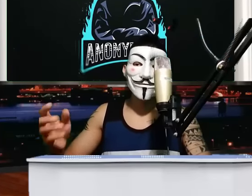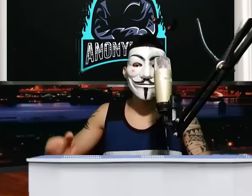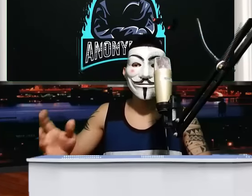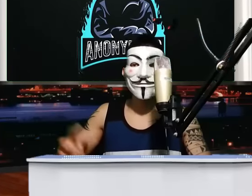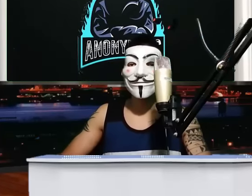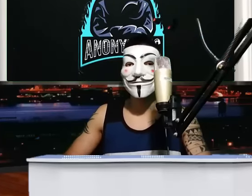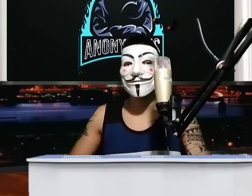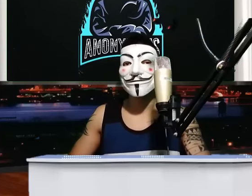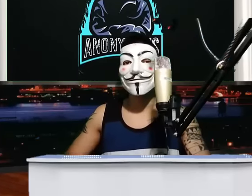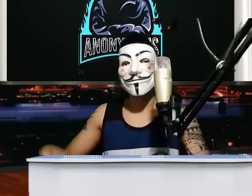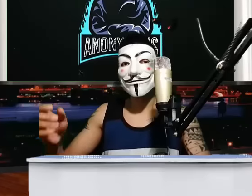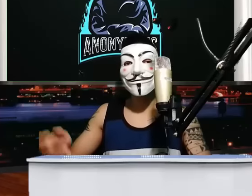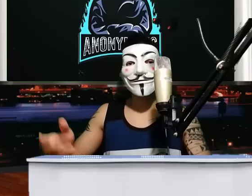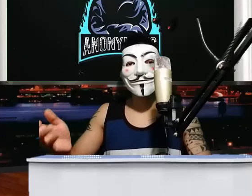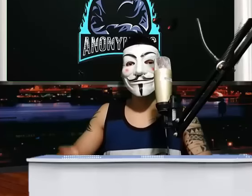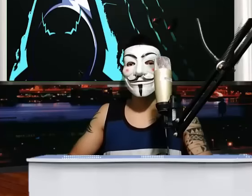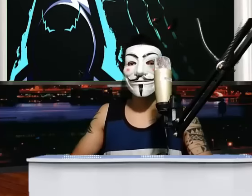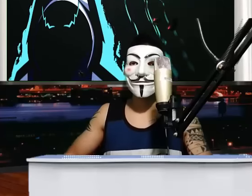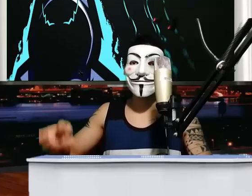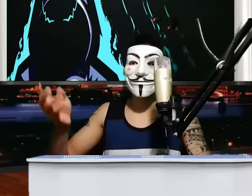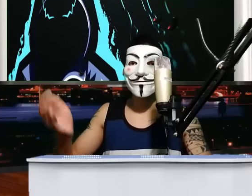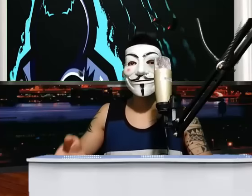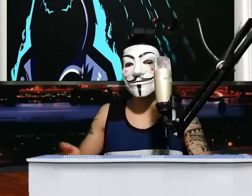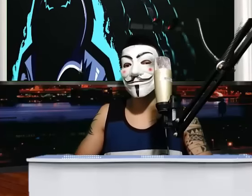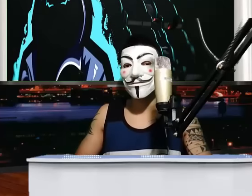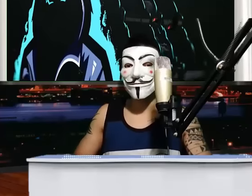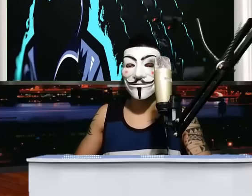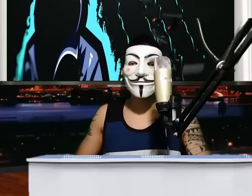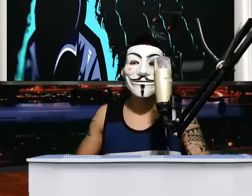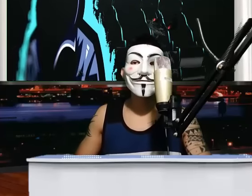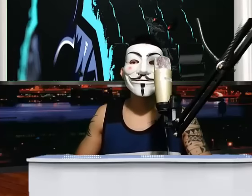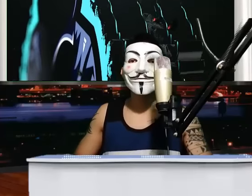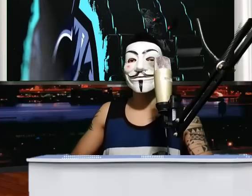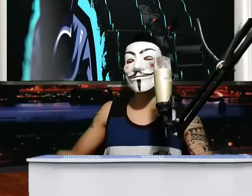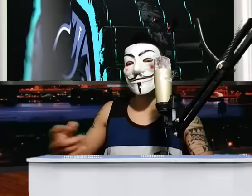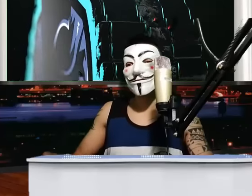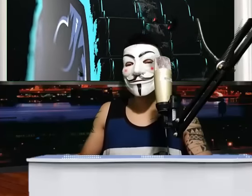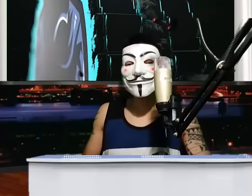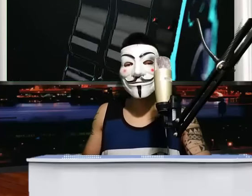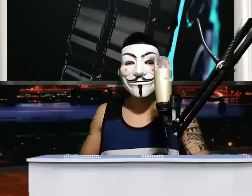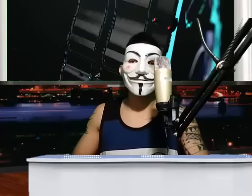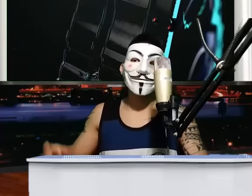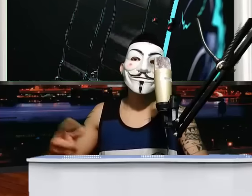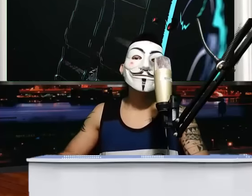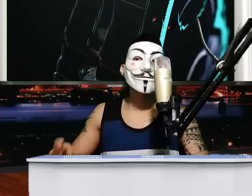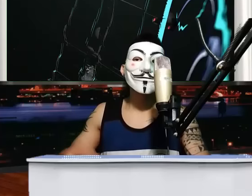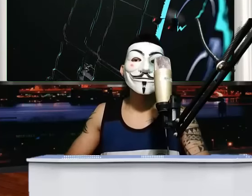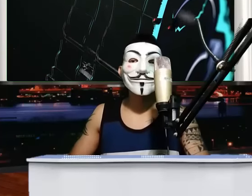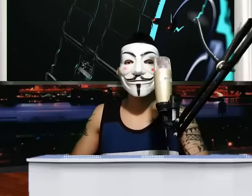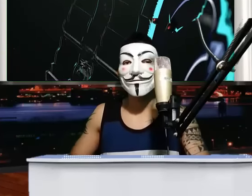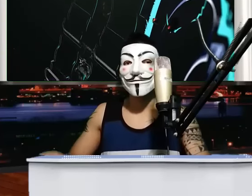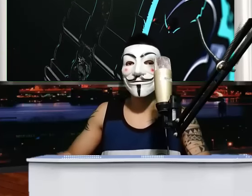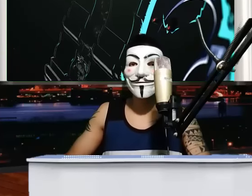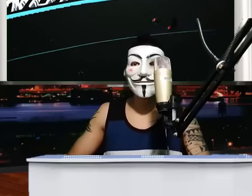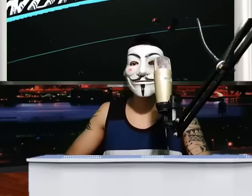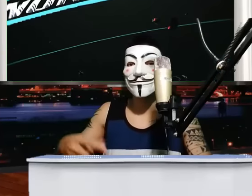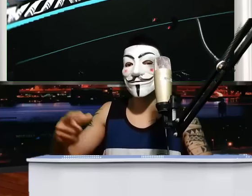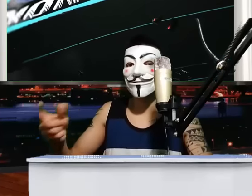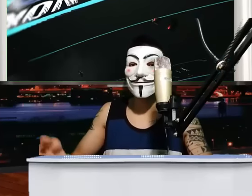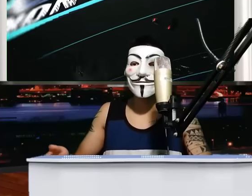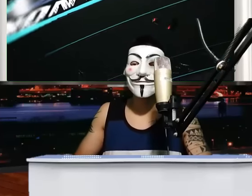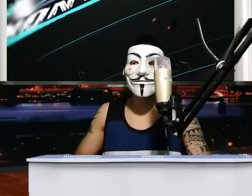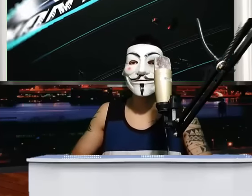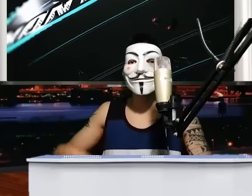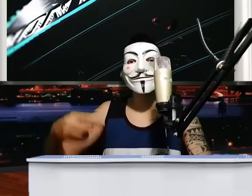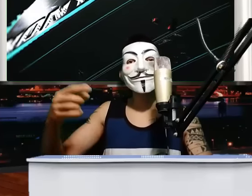quieren ser los de la esquina, pero creo que se van a tener que conformar con eso, o mejor dicho, deberían agradecer de que ellos son